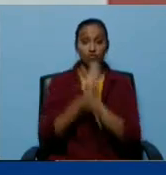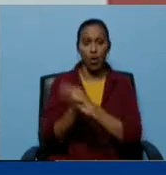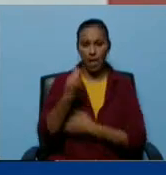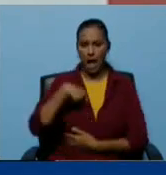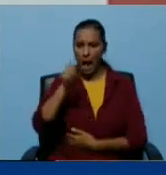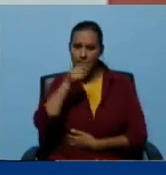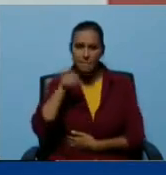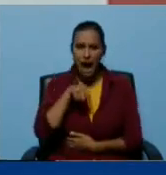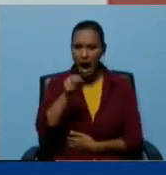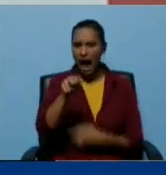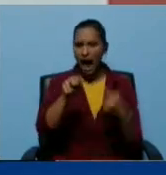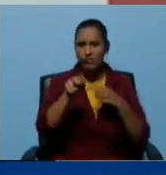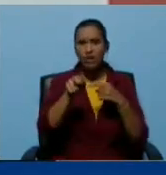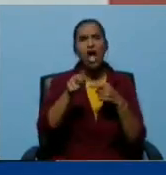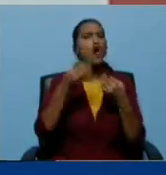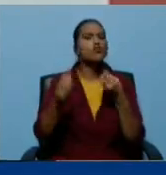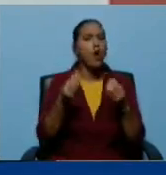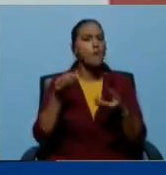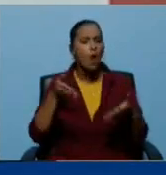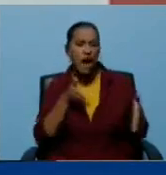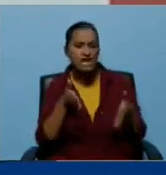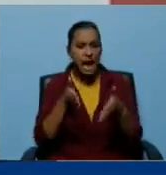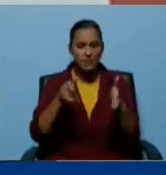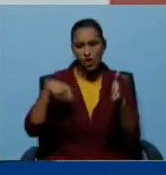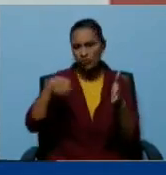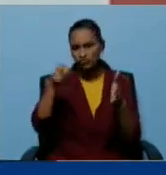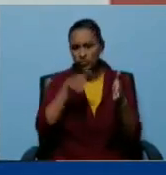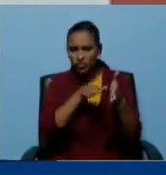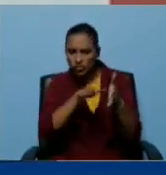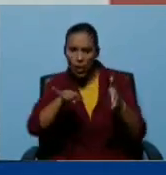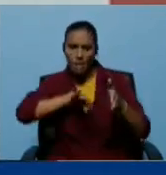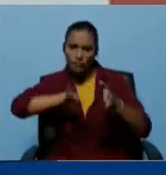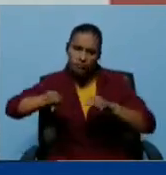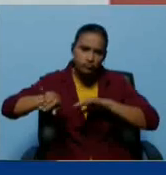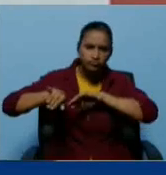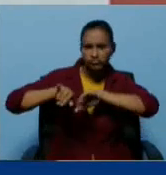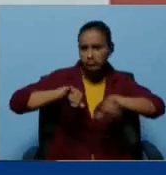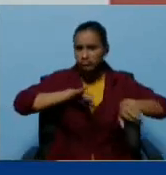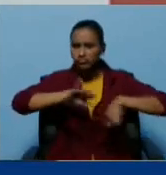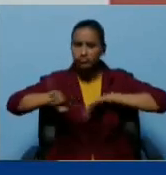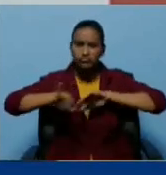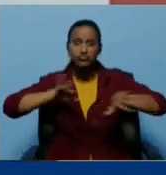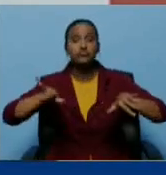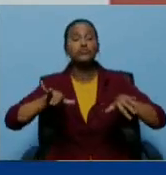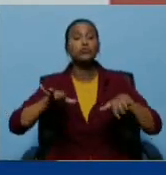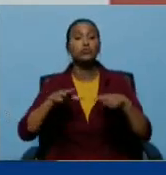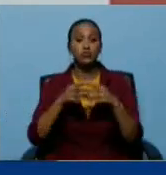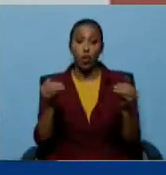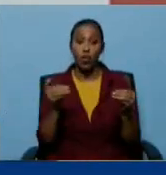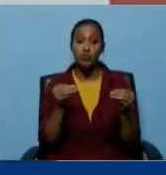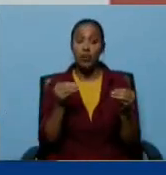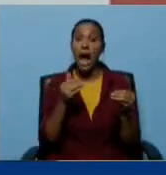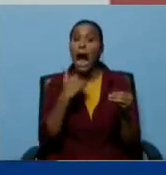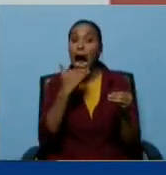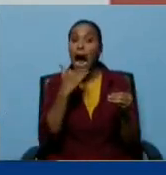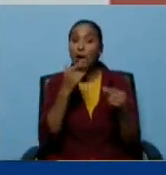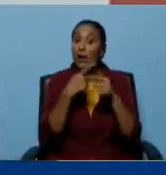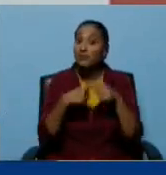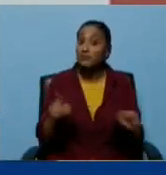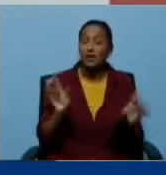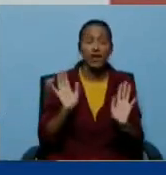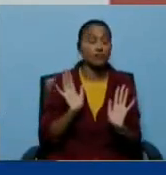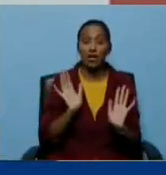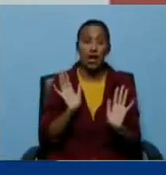hizo Mahoma también con su espada, tratar de abrir caminos. No hay ninguna diferencia en el